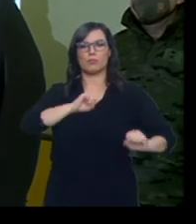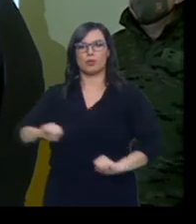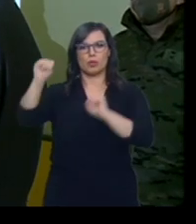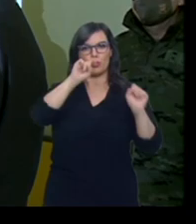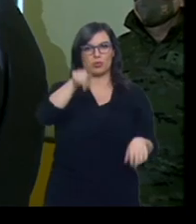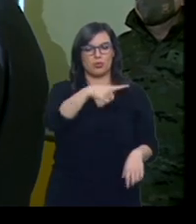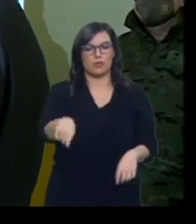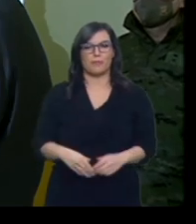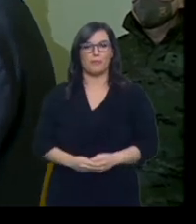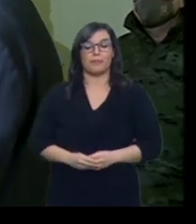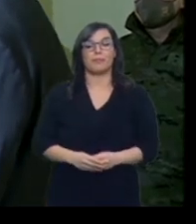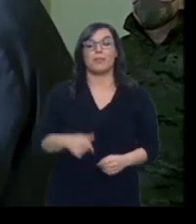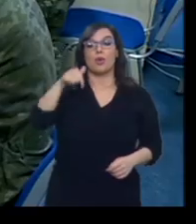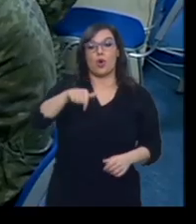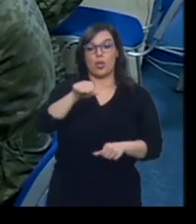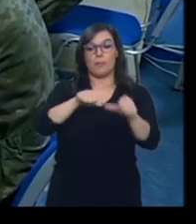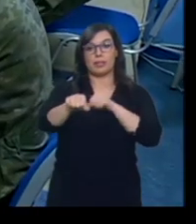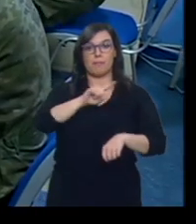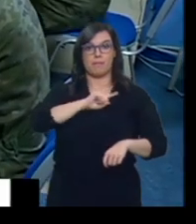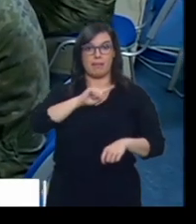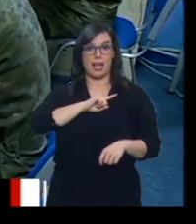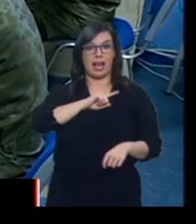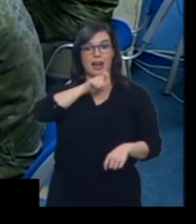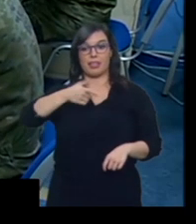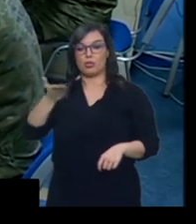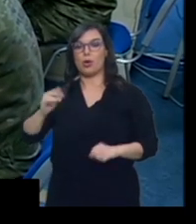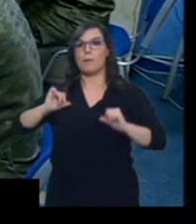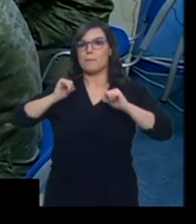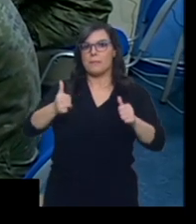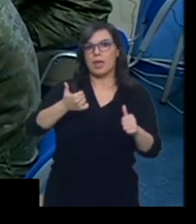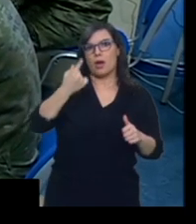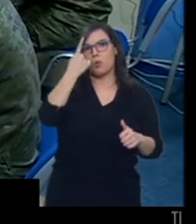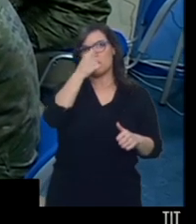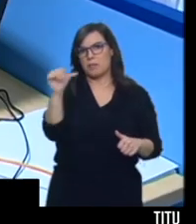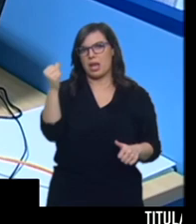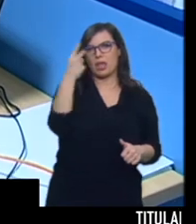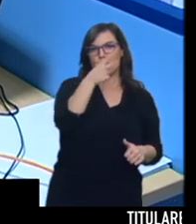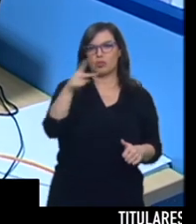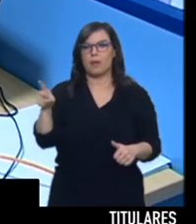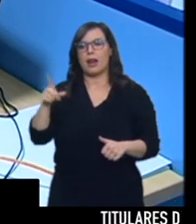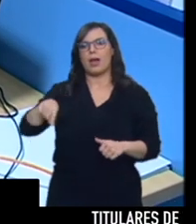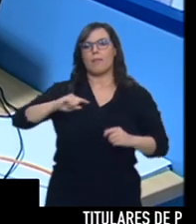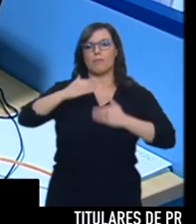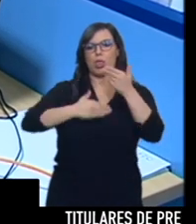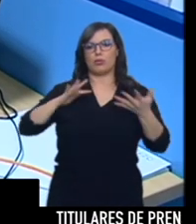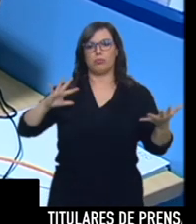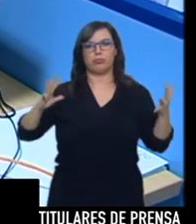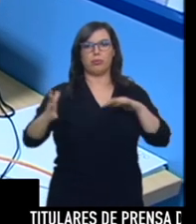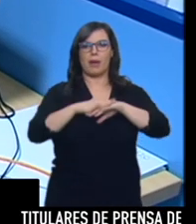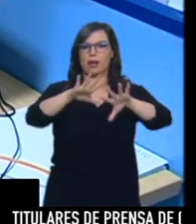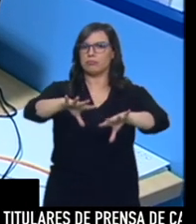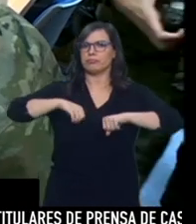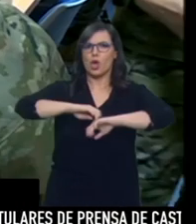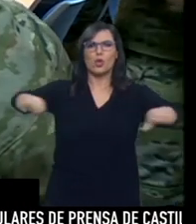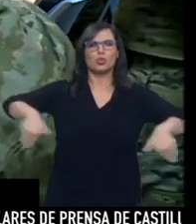Y desde hoy el Ejército comienza un proceso que durará entre 1 y 2 semanas para asumir por completo las tareas